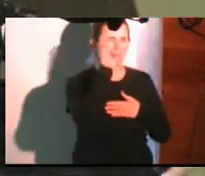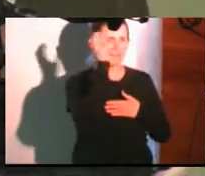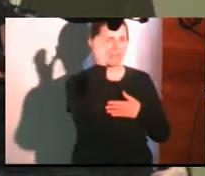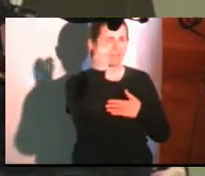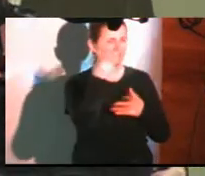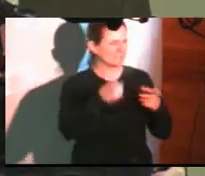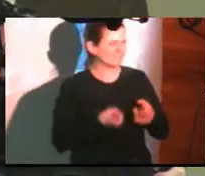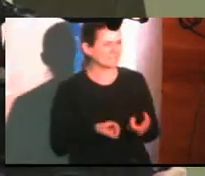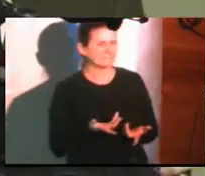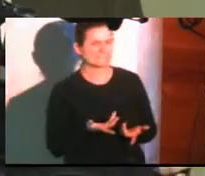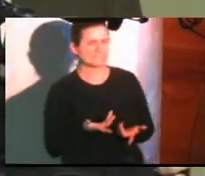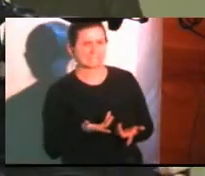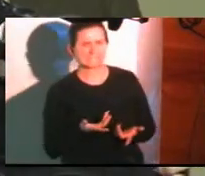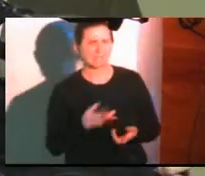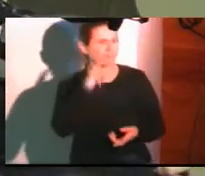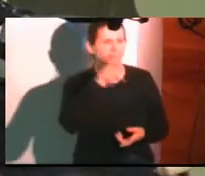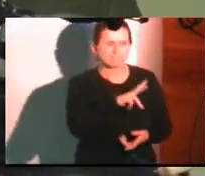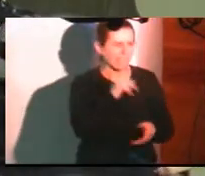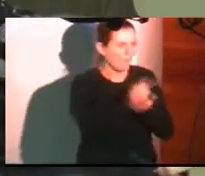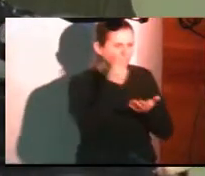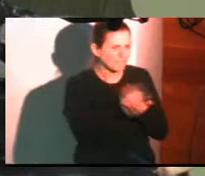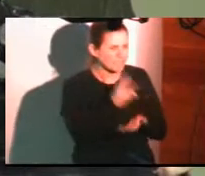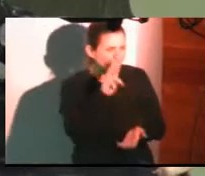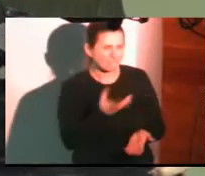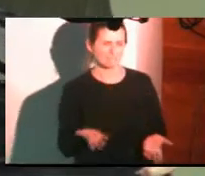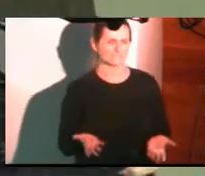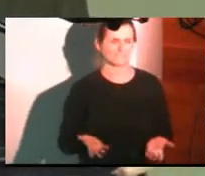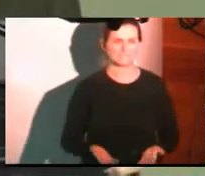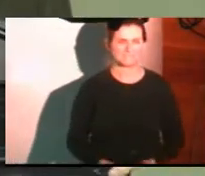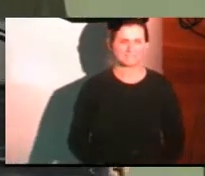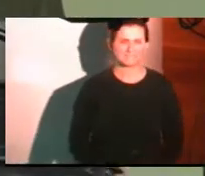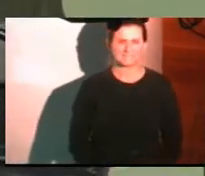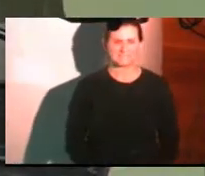necesitan? Así los puedo ver porque no los veo.